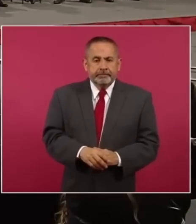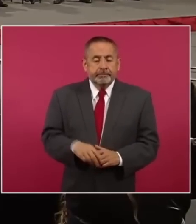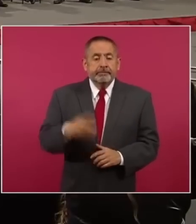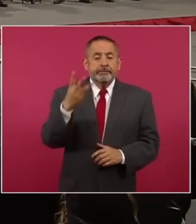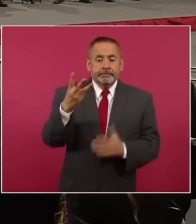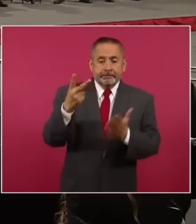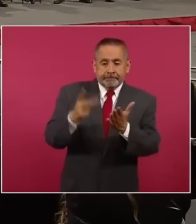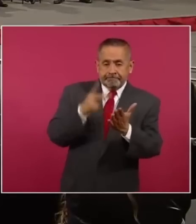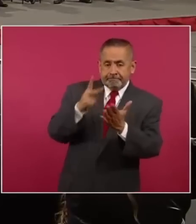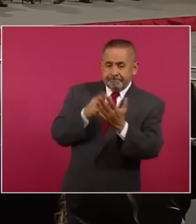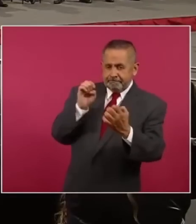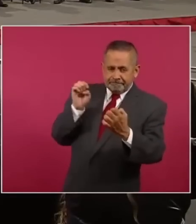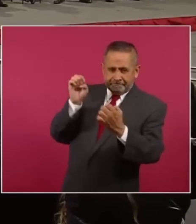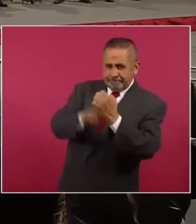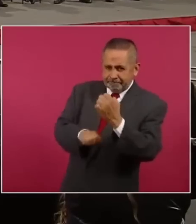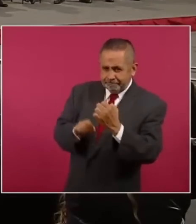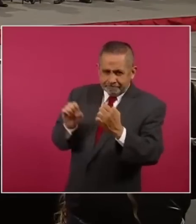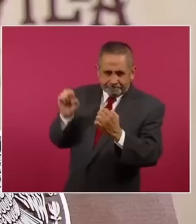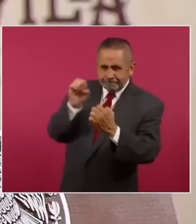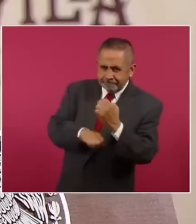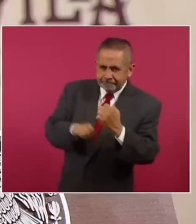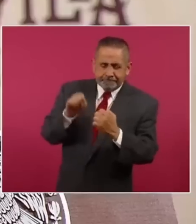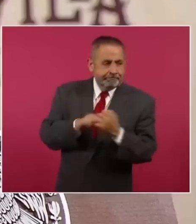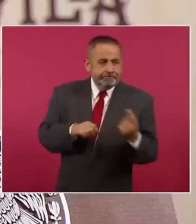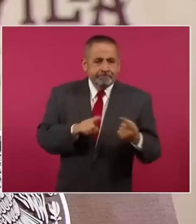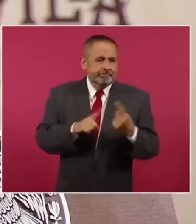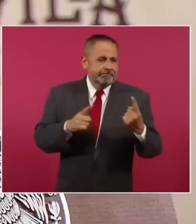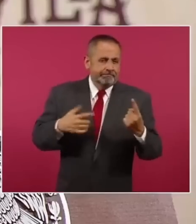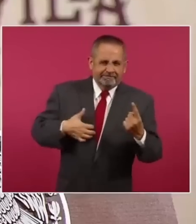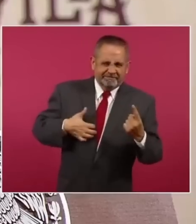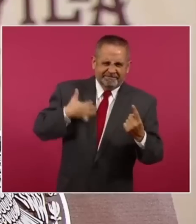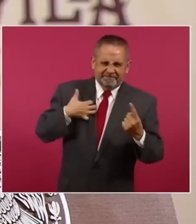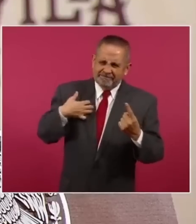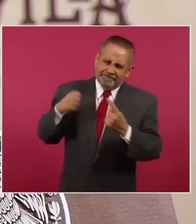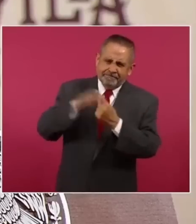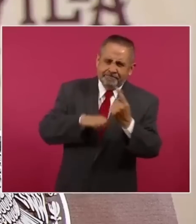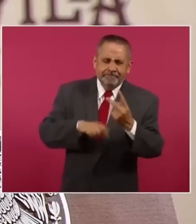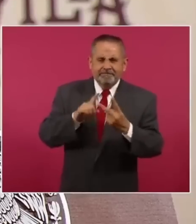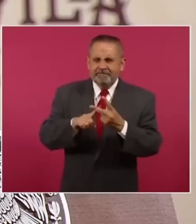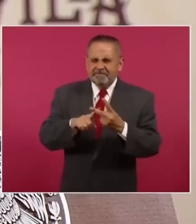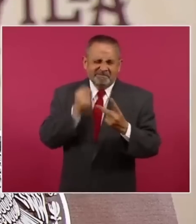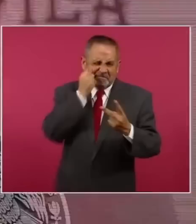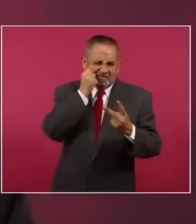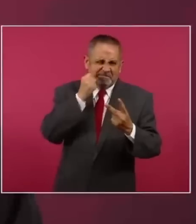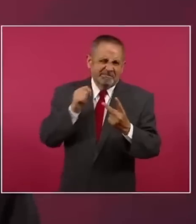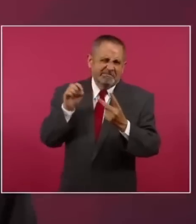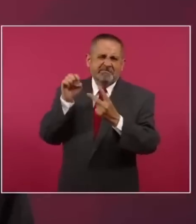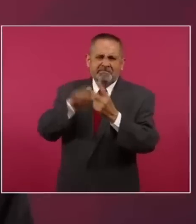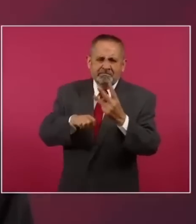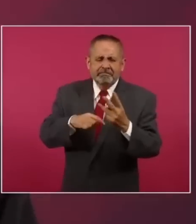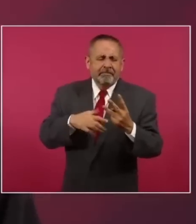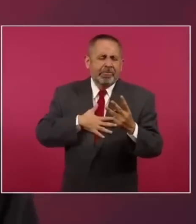engañé, canta la oposición. La primera por coraje, la segunda por capricho y la tercera